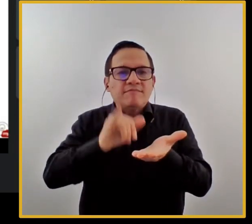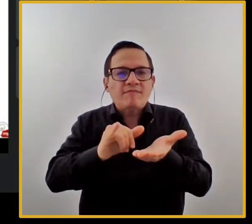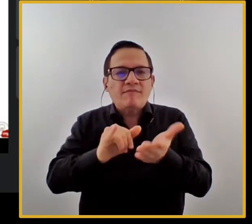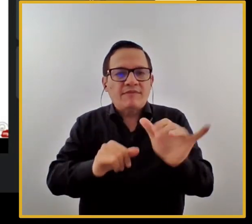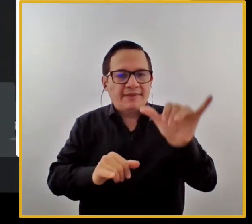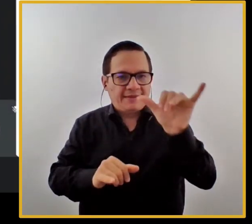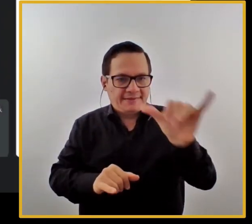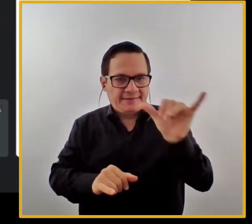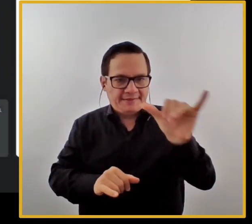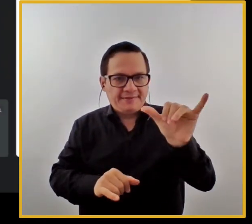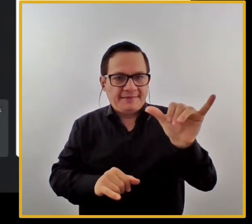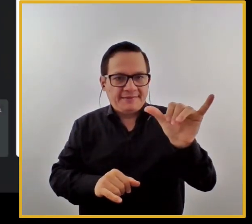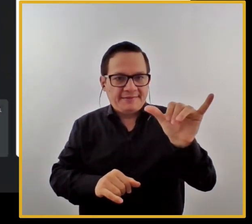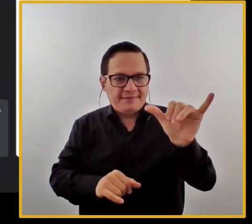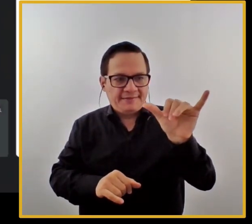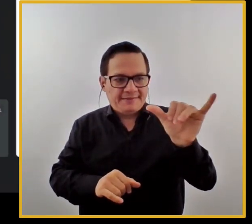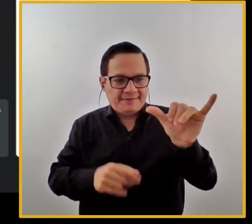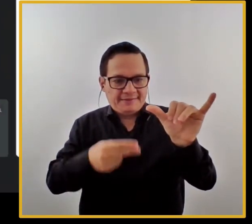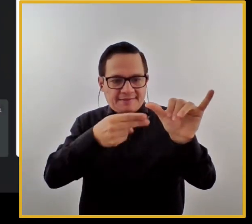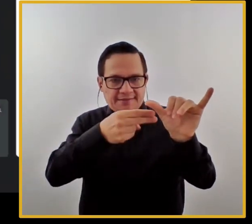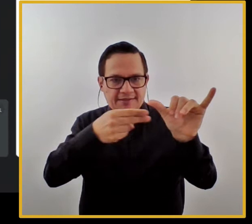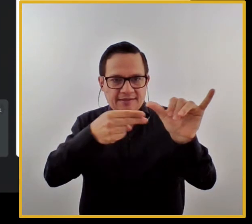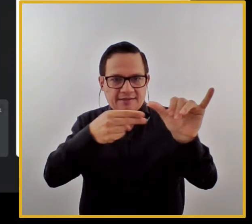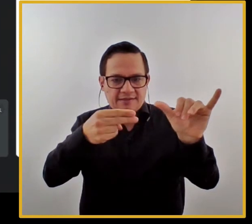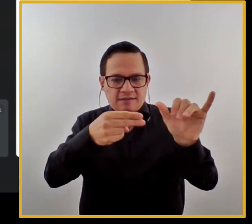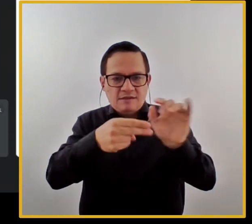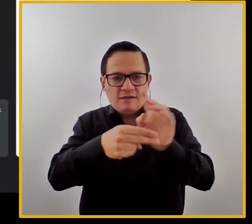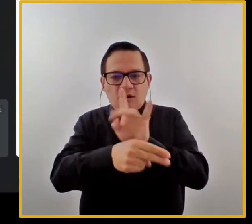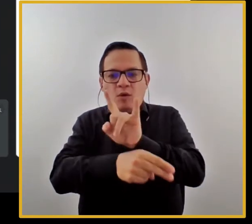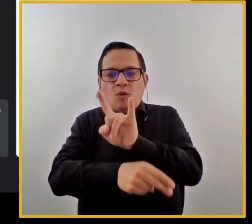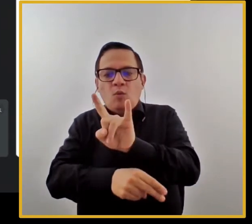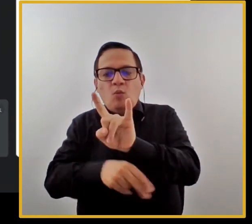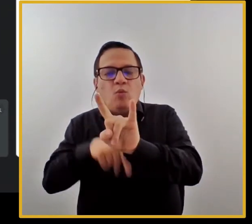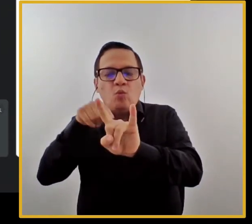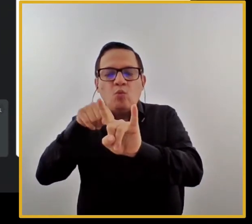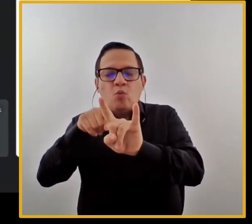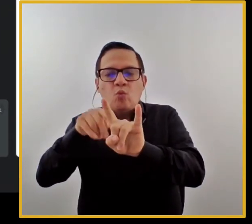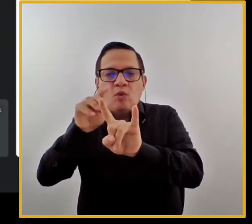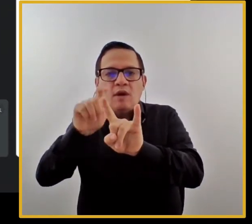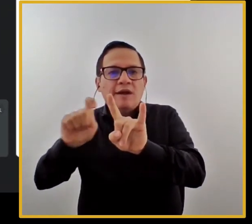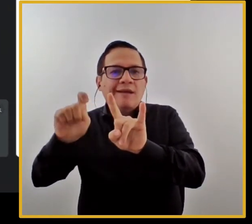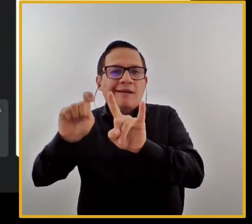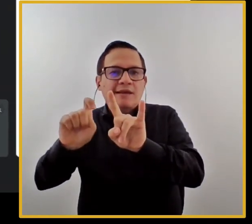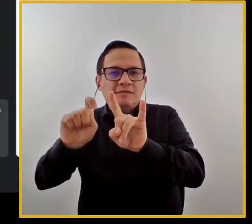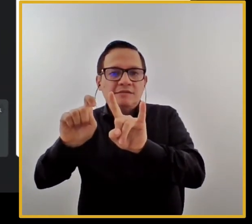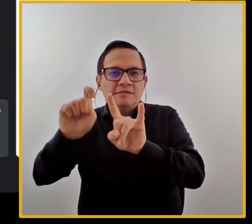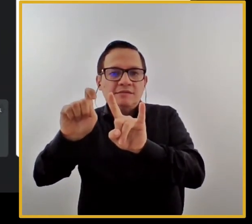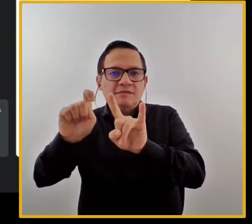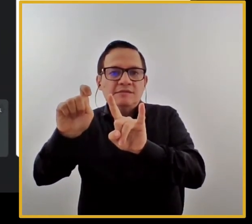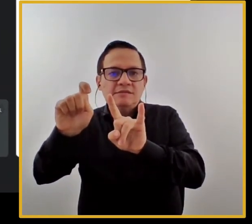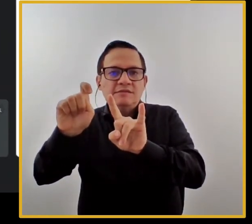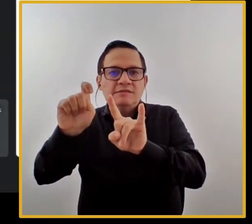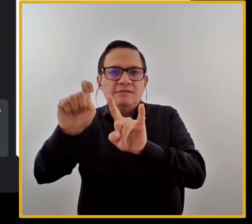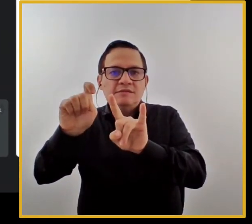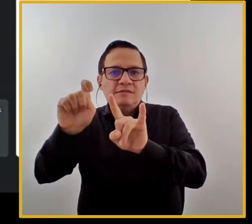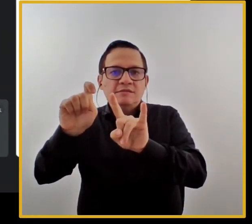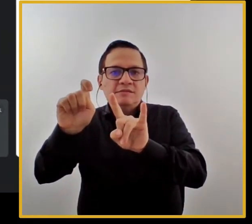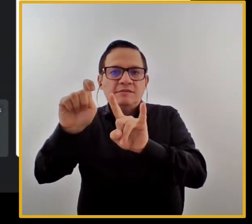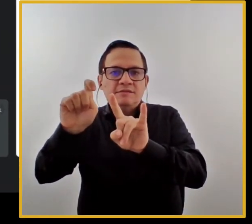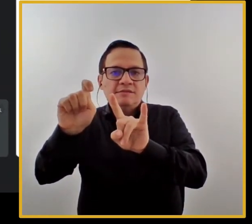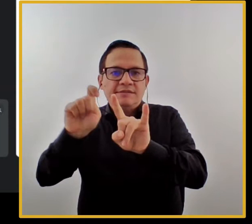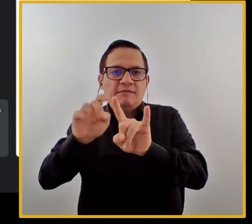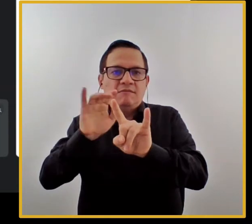vamos va a ser igual a u de x, ¿cierto? Y de y.